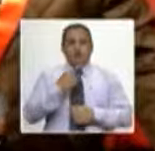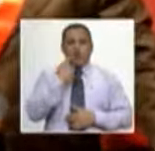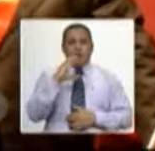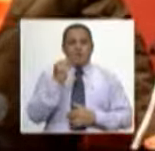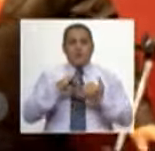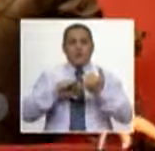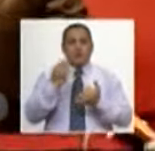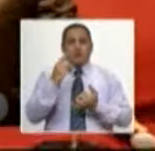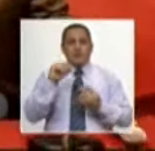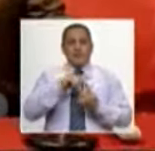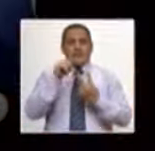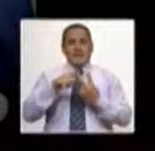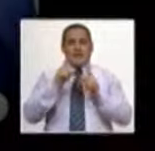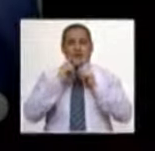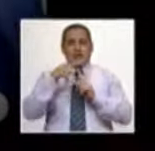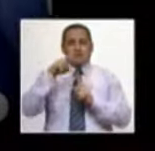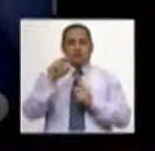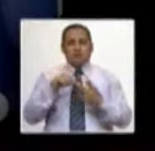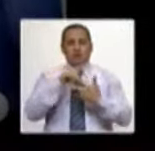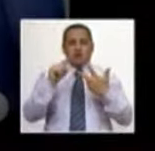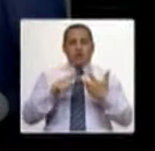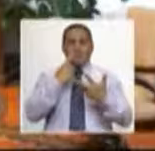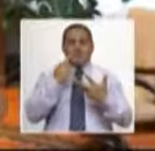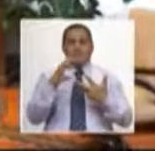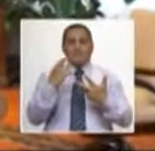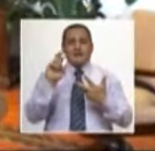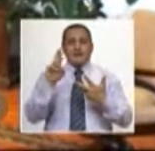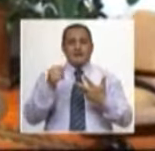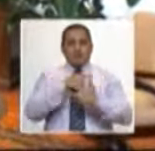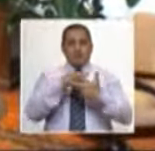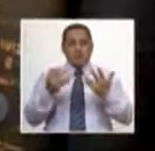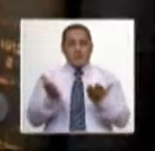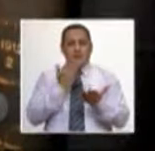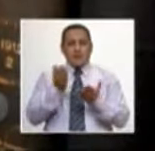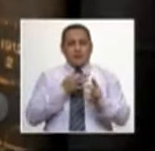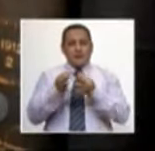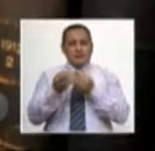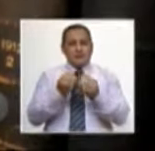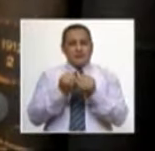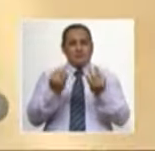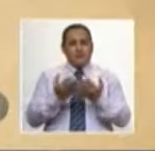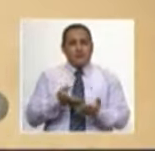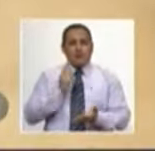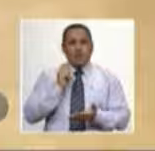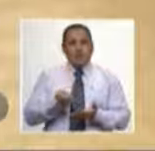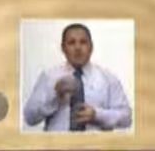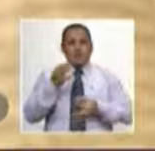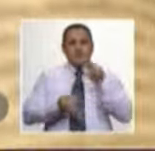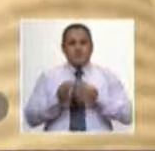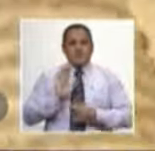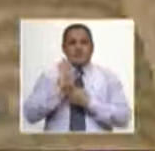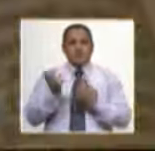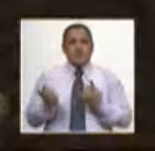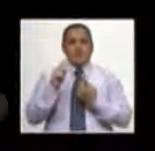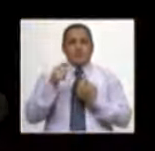Díaz, Gerardo Eto Cruz y el doctor Javier Ferrer. Libro que comenta todas las sentencias publicadas hasta ahora